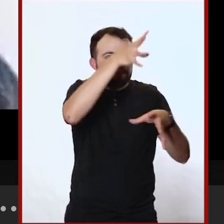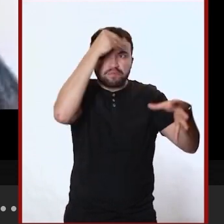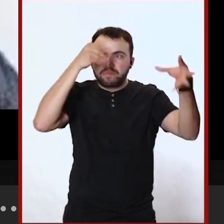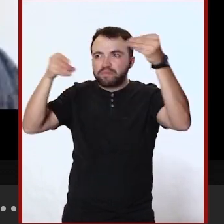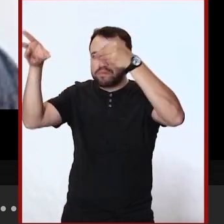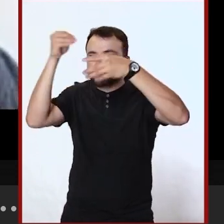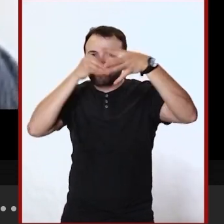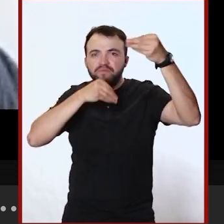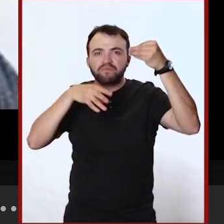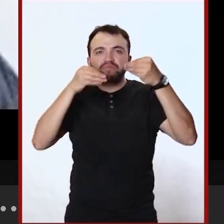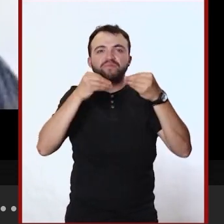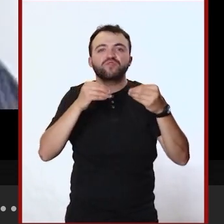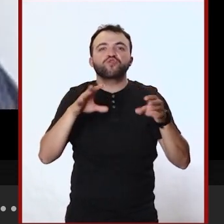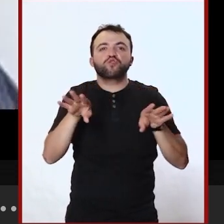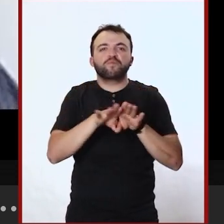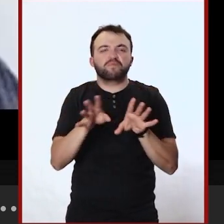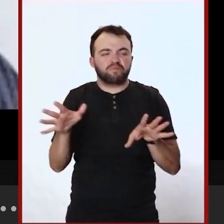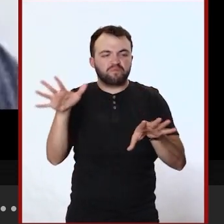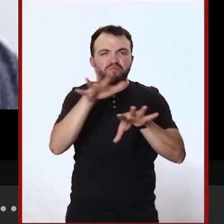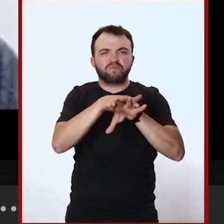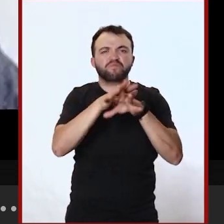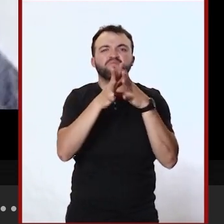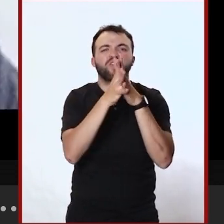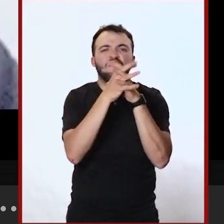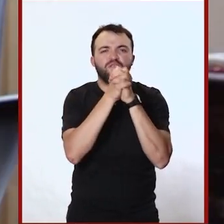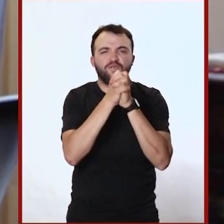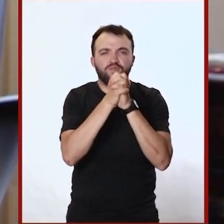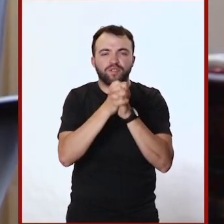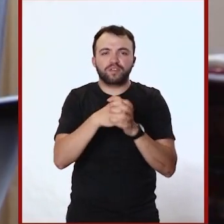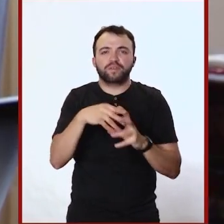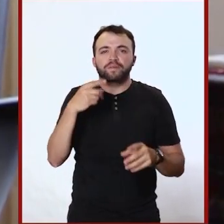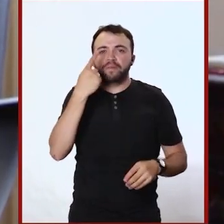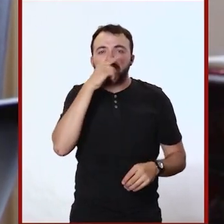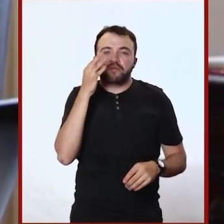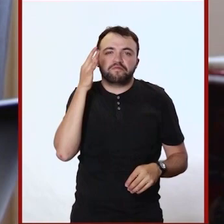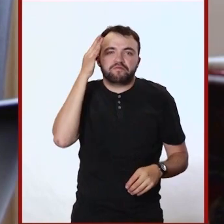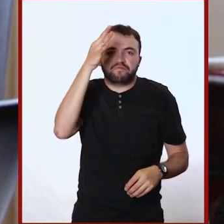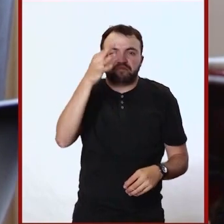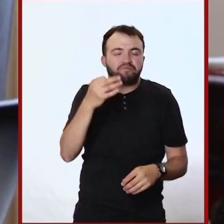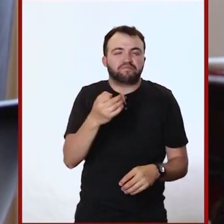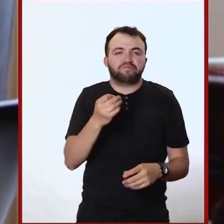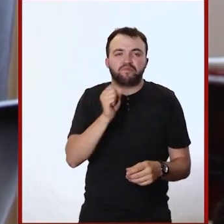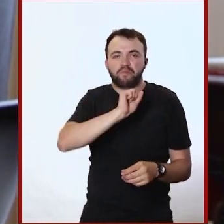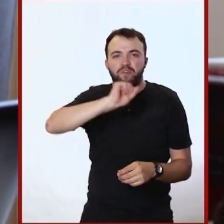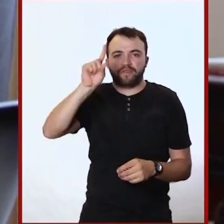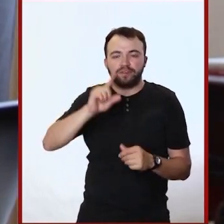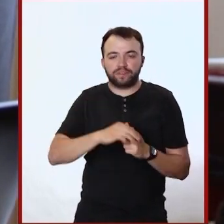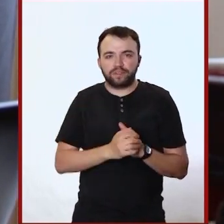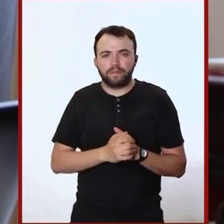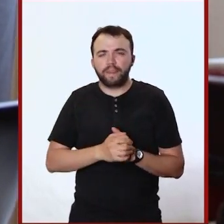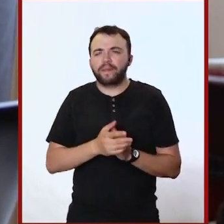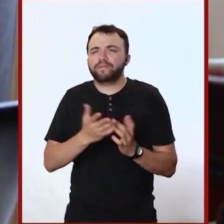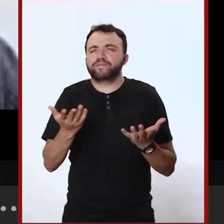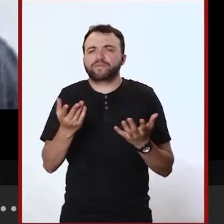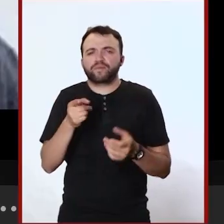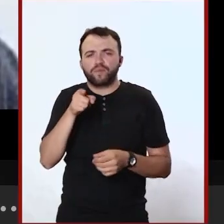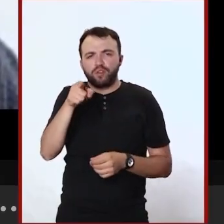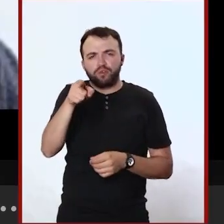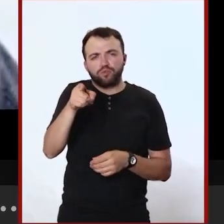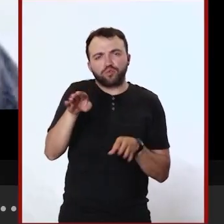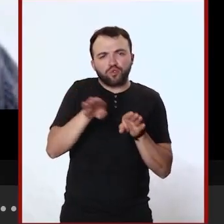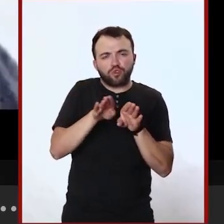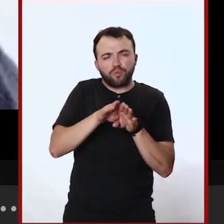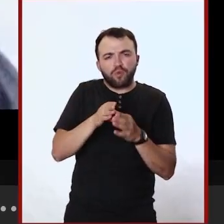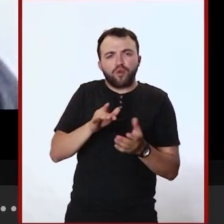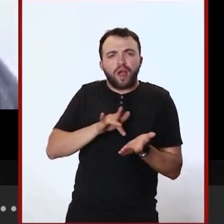poder vincularlos ya con el ejercicio profesional. Oye, Manuel, ¿y ustedes cómo apoyan a los jóvenes? Pues mira, principalmente